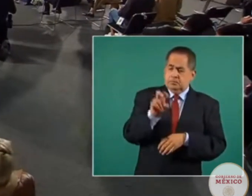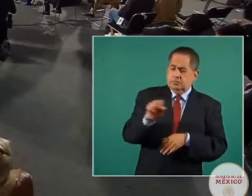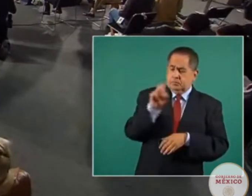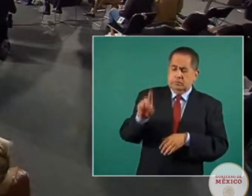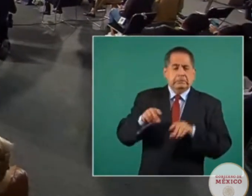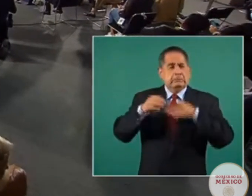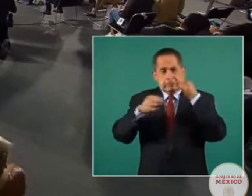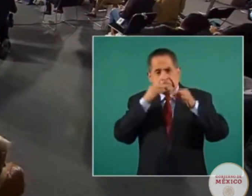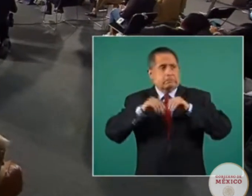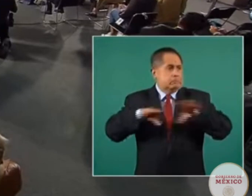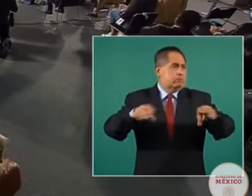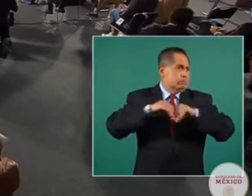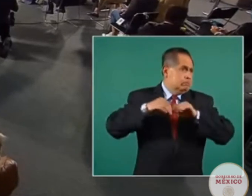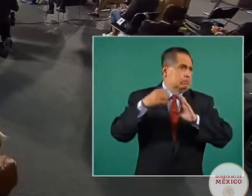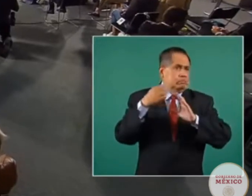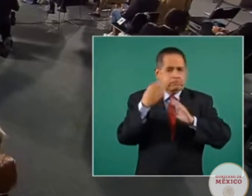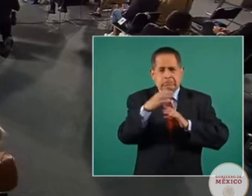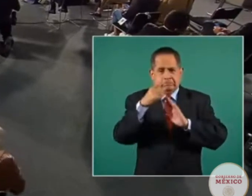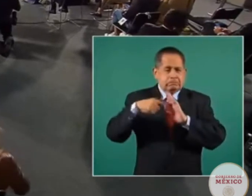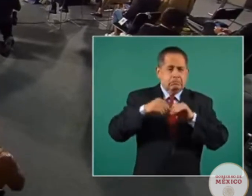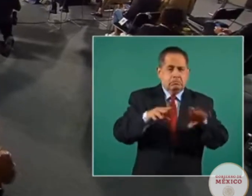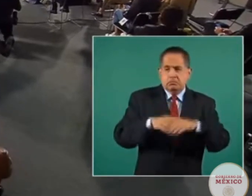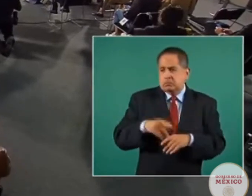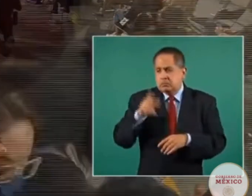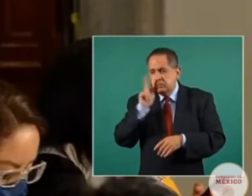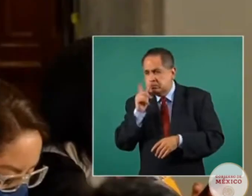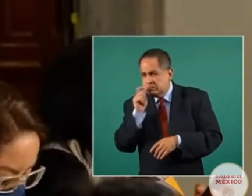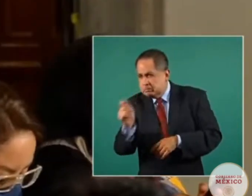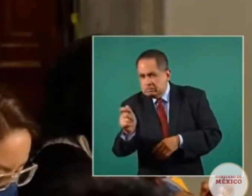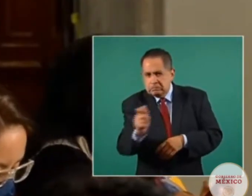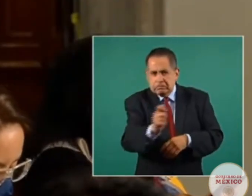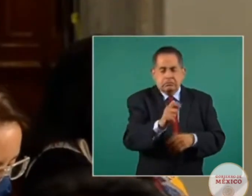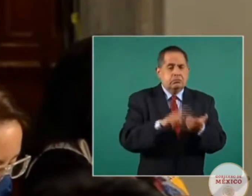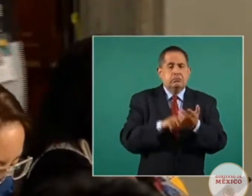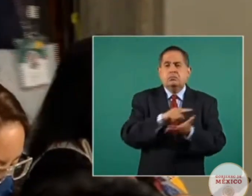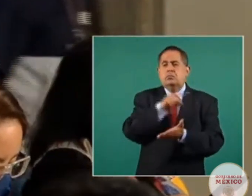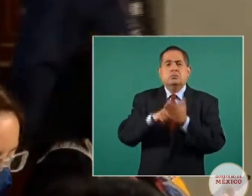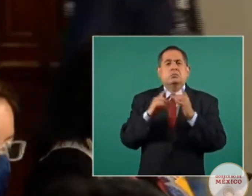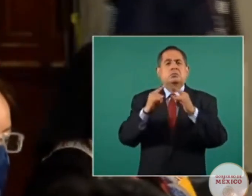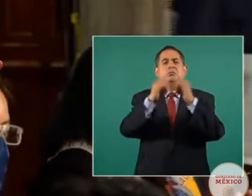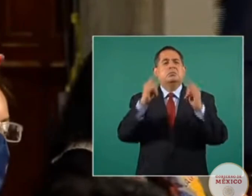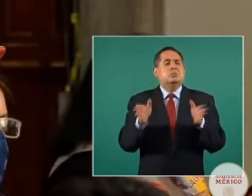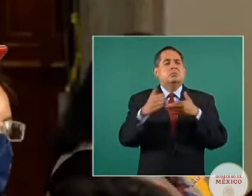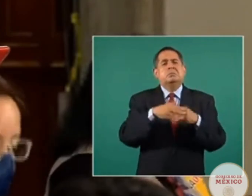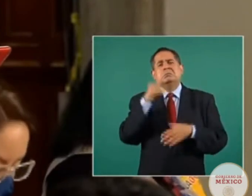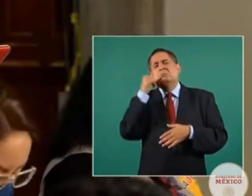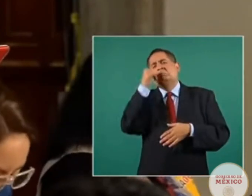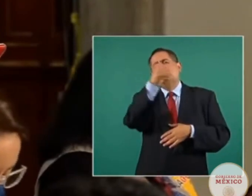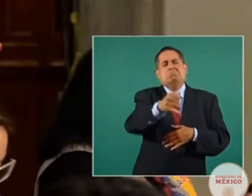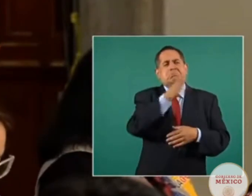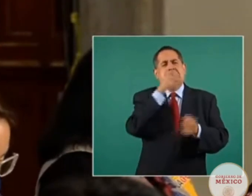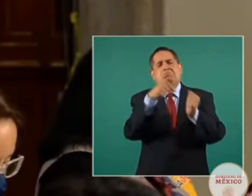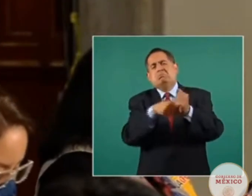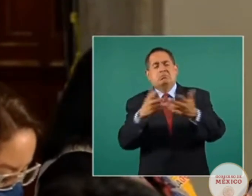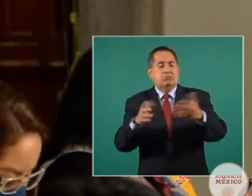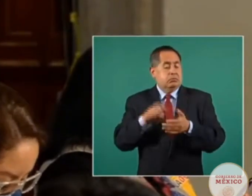domingo, donde obtuvieron denuncias y evidencias de que las casillas estaban muy lejanas y escondidas. De hecho, en Oaxaca y Chiapas